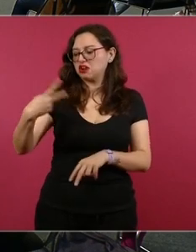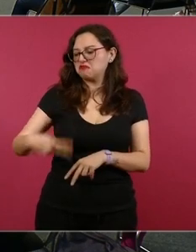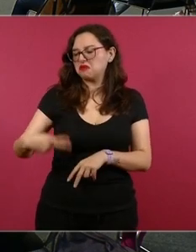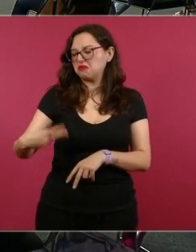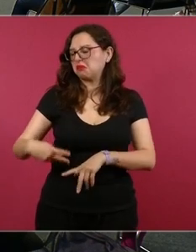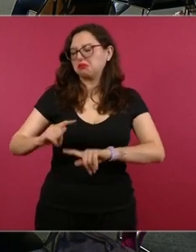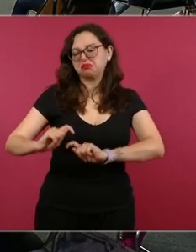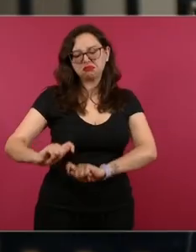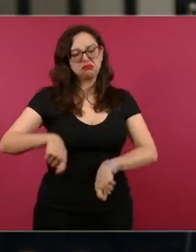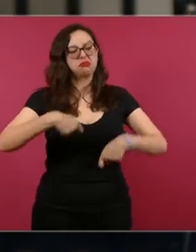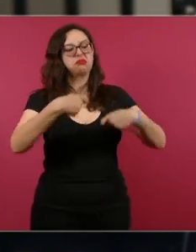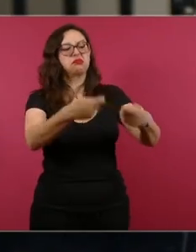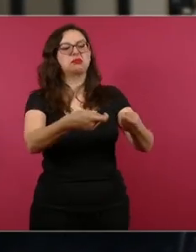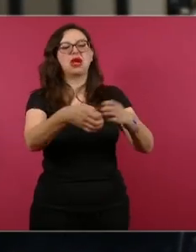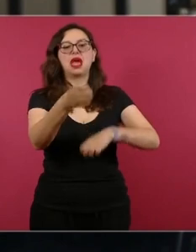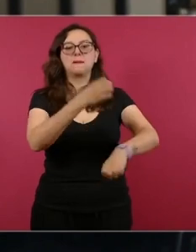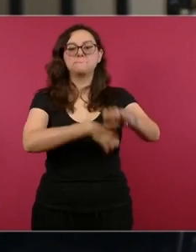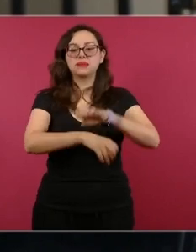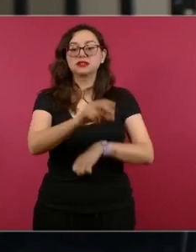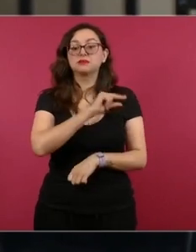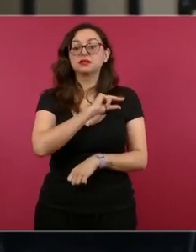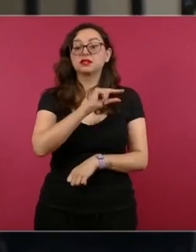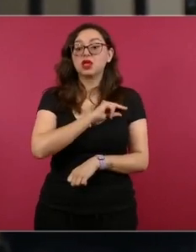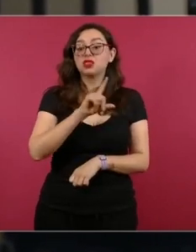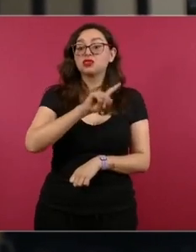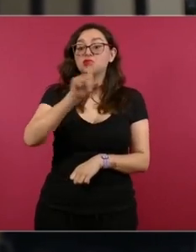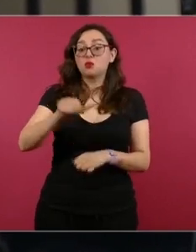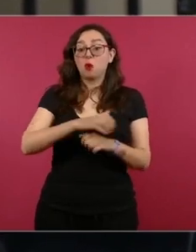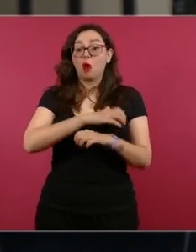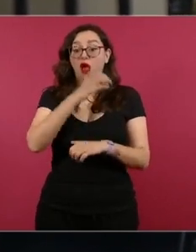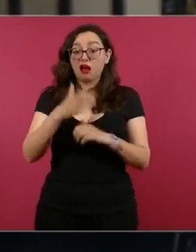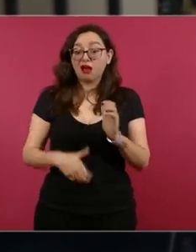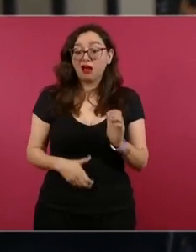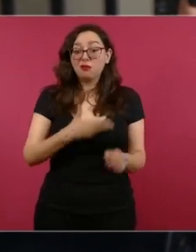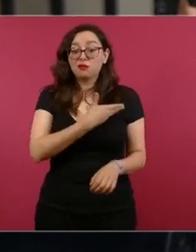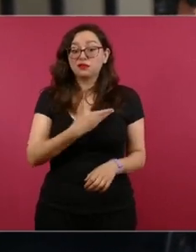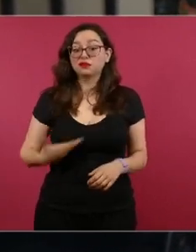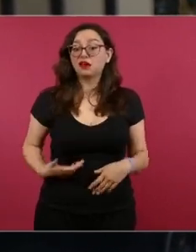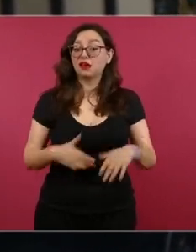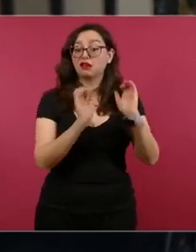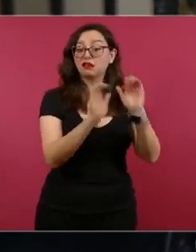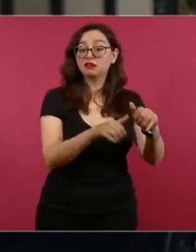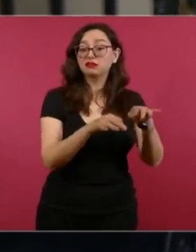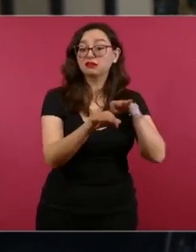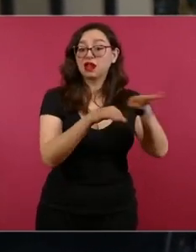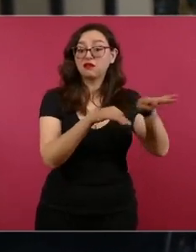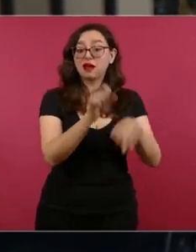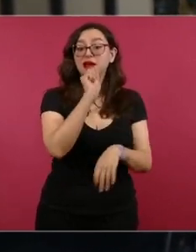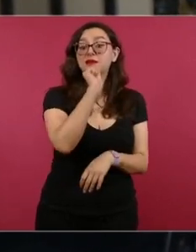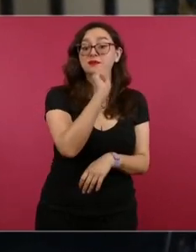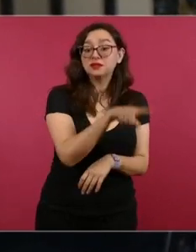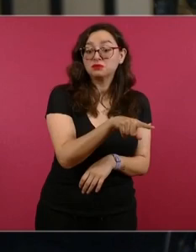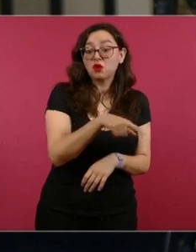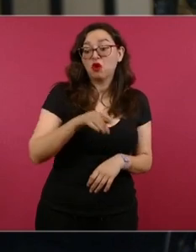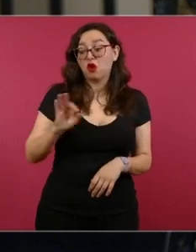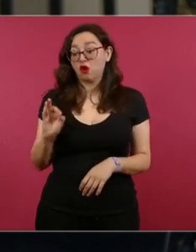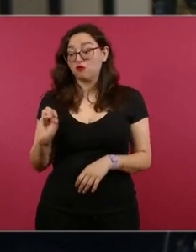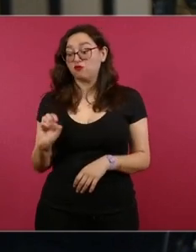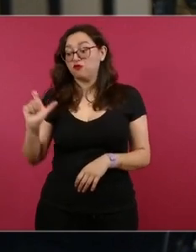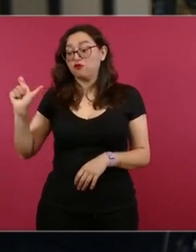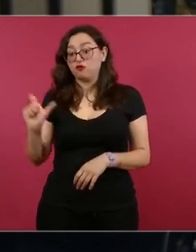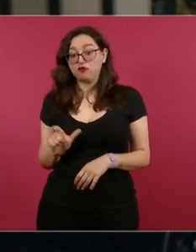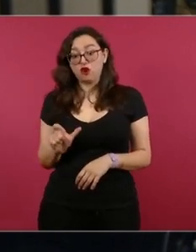su empleado, y en el caso de Vicente Fox, que llegó como gerente de la Coca-Cola y terminó ayudándole a